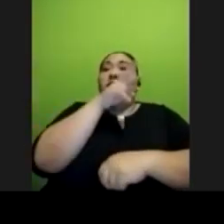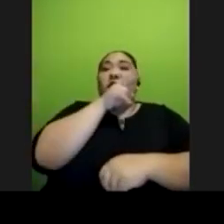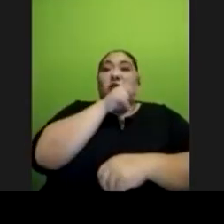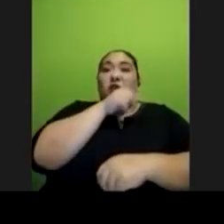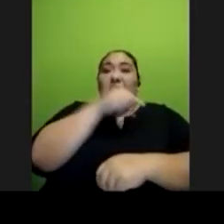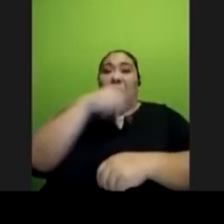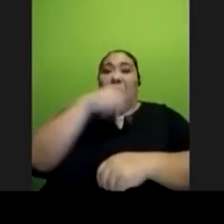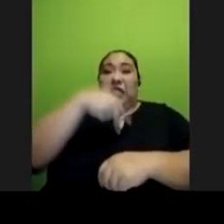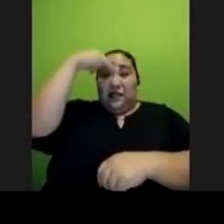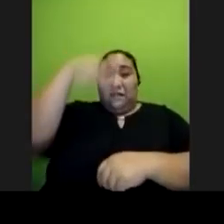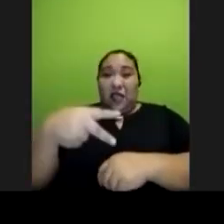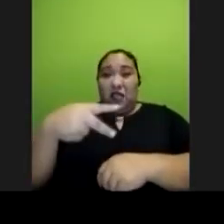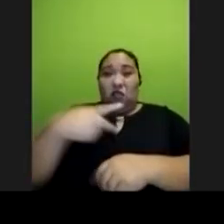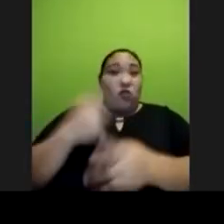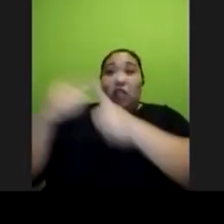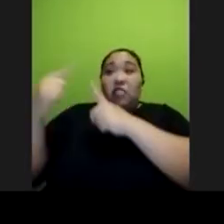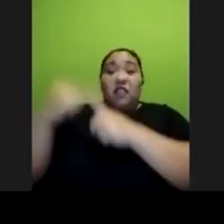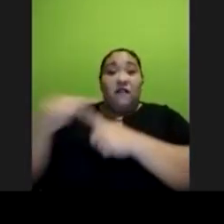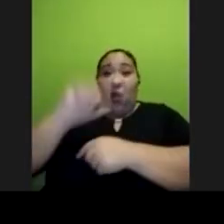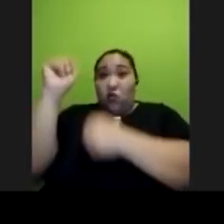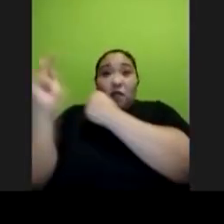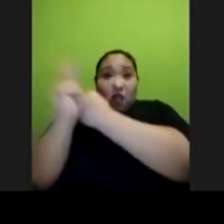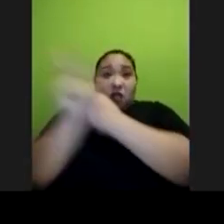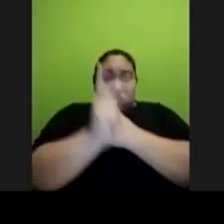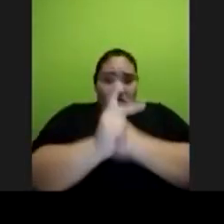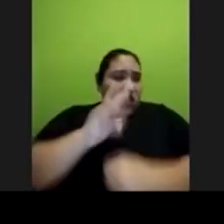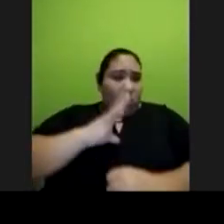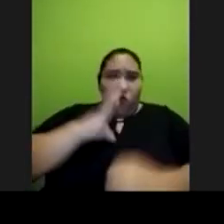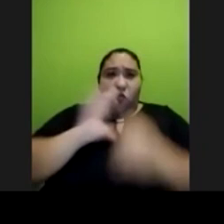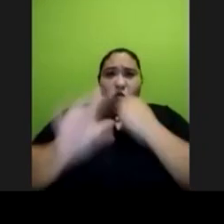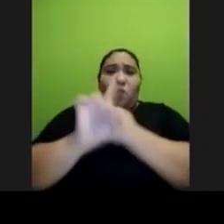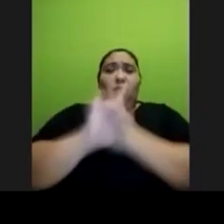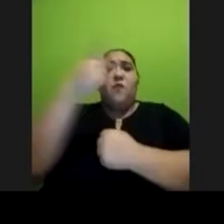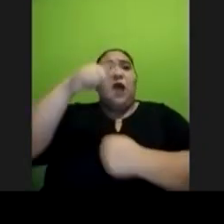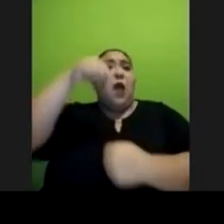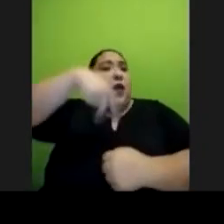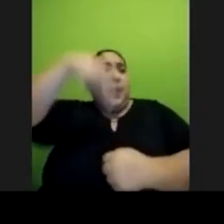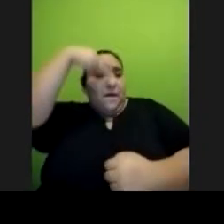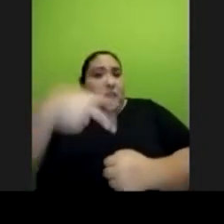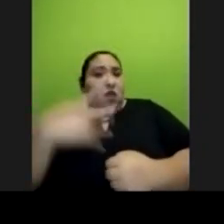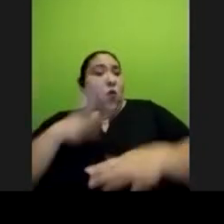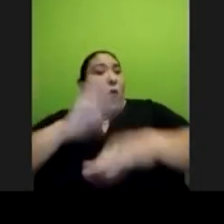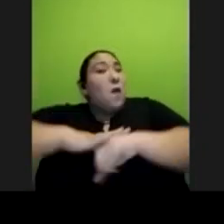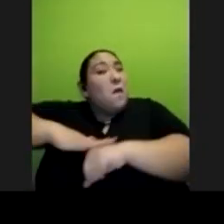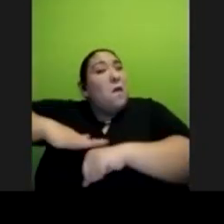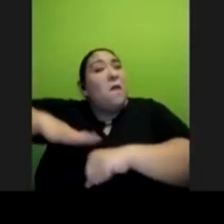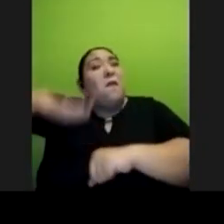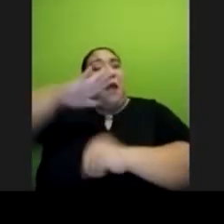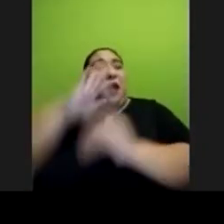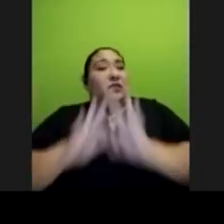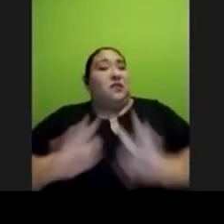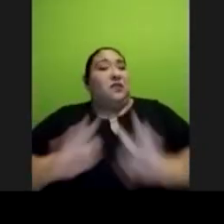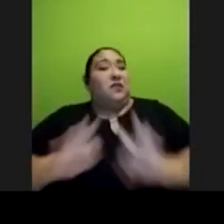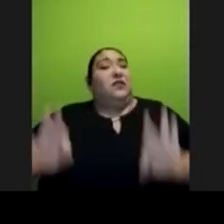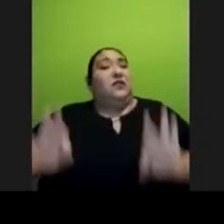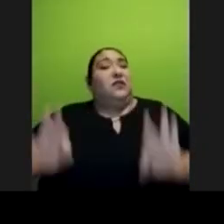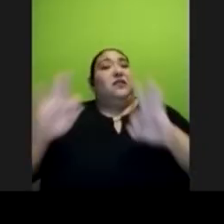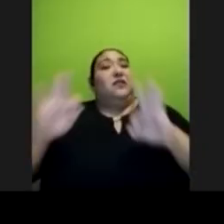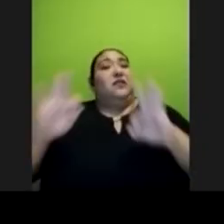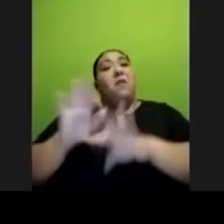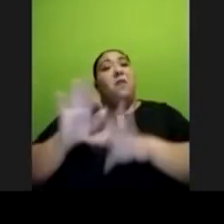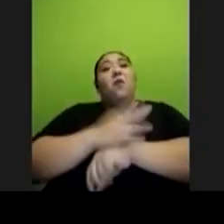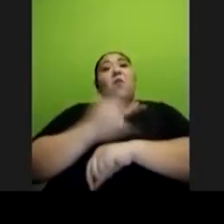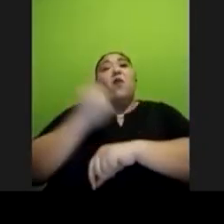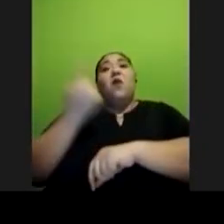grandes asentamientos y campamentos para personas refugiadas, donde realmente la sana